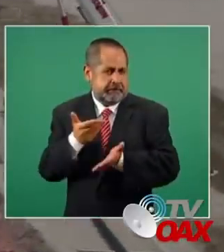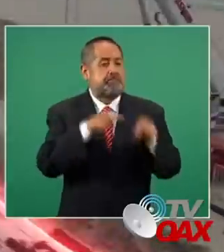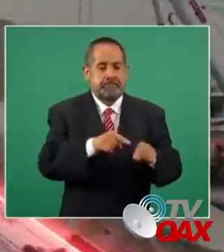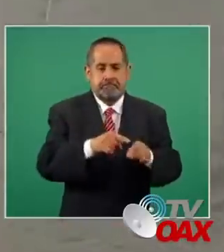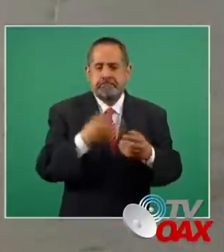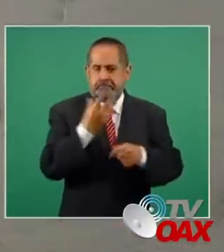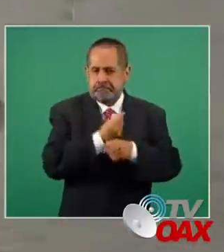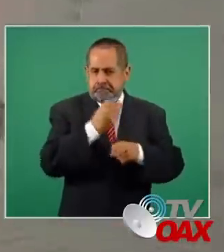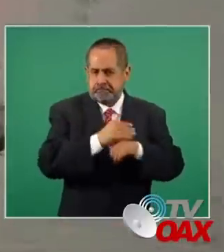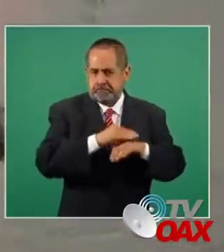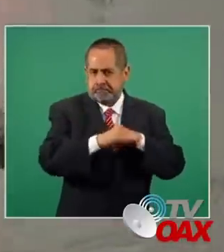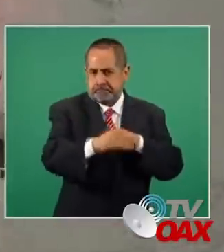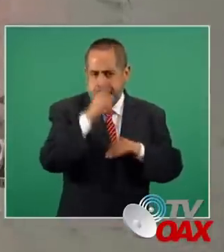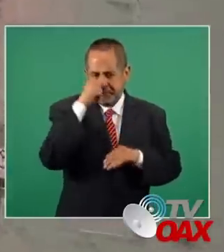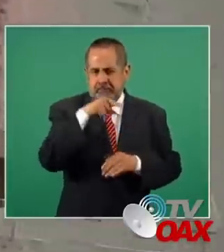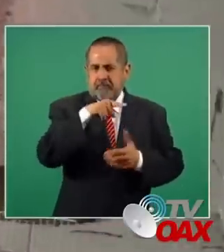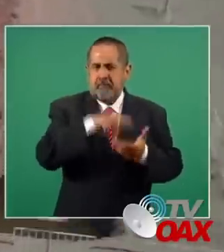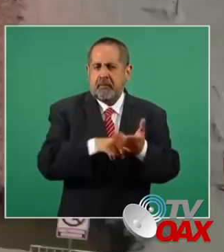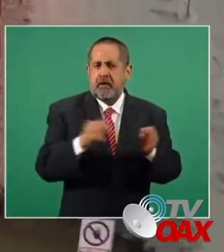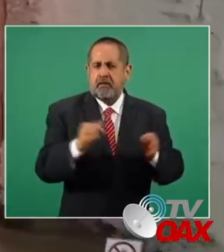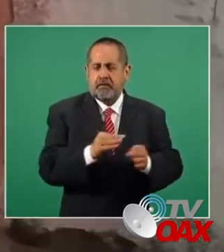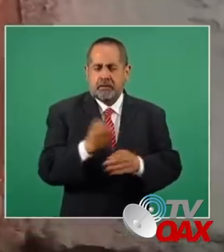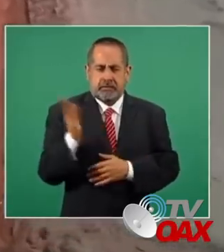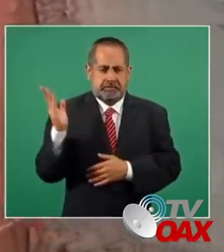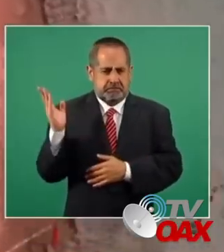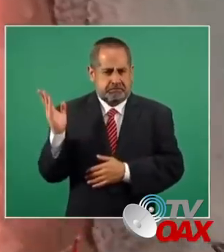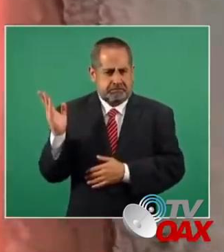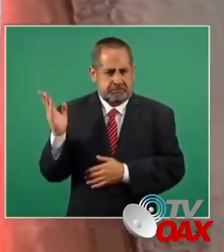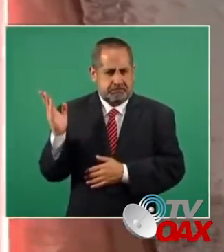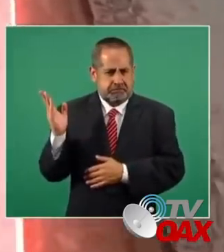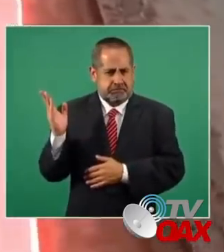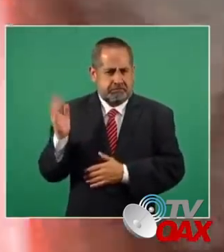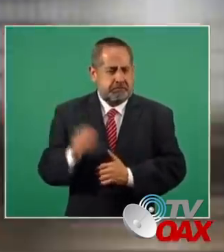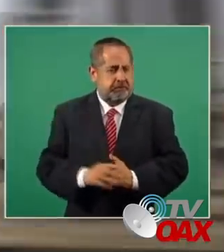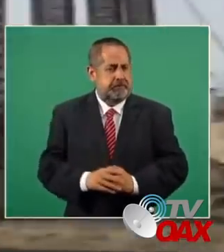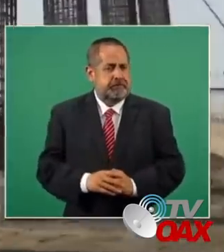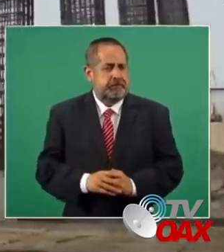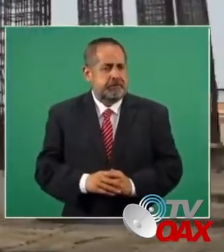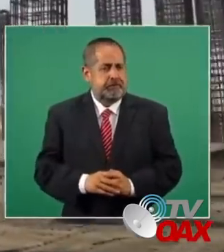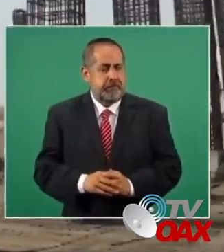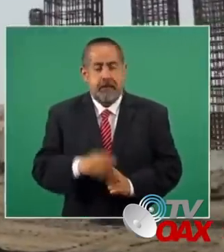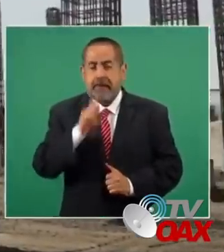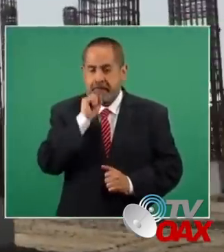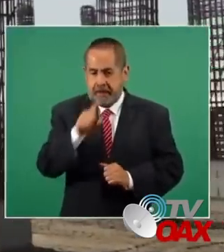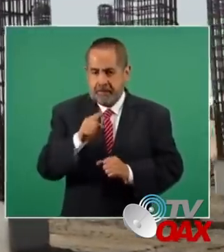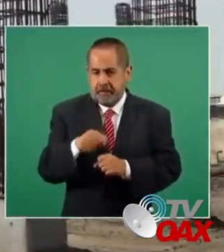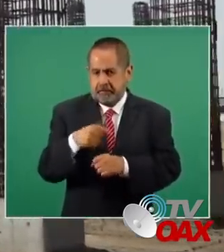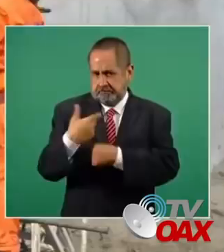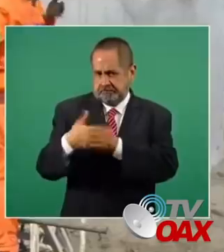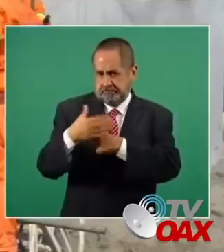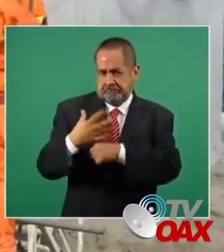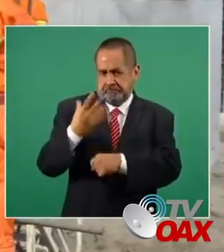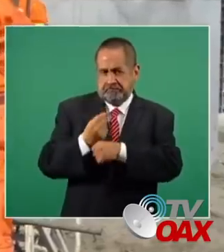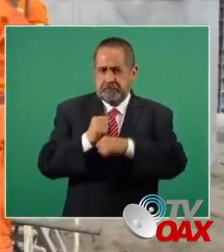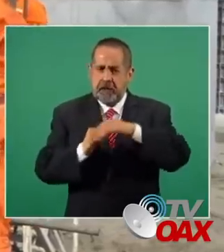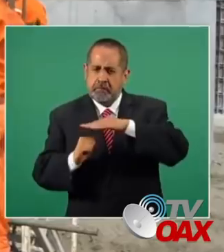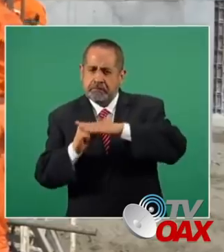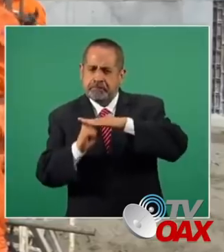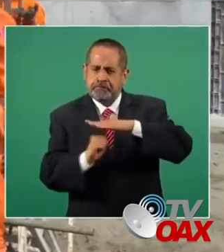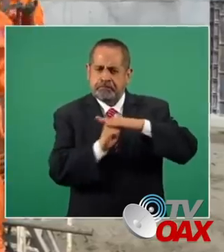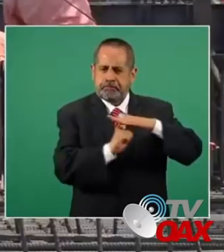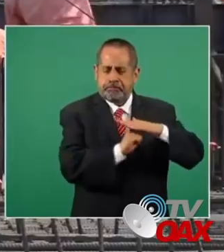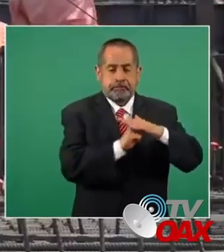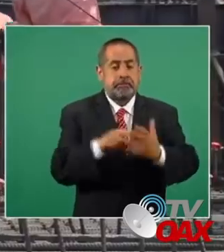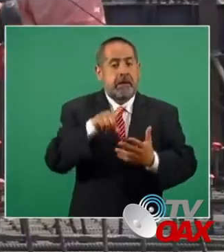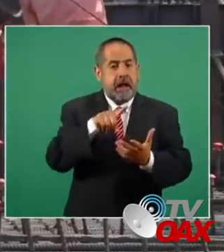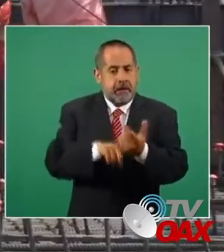enfriamiento CT-203 y CT-205 respectivamente. También se trabaja en las cimentaciones y muros de las subestaciones